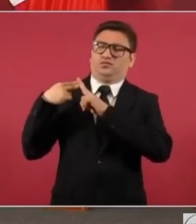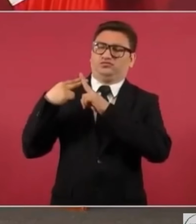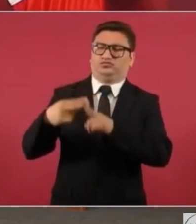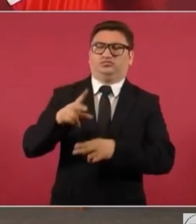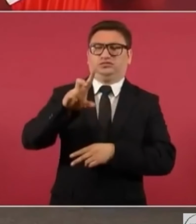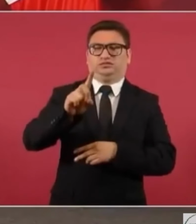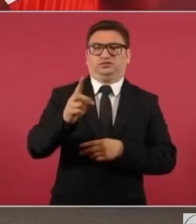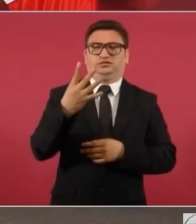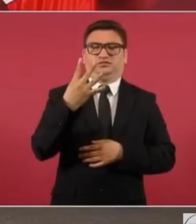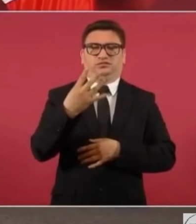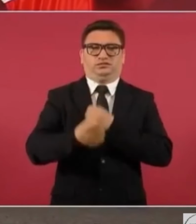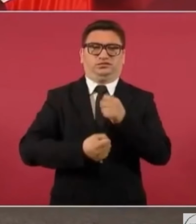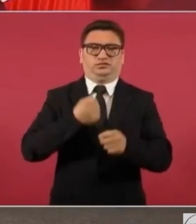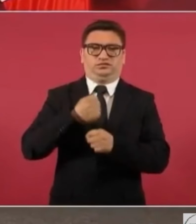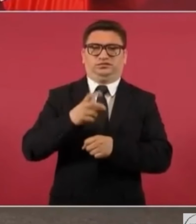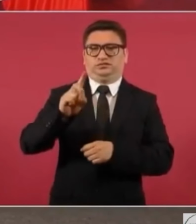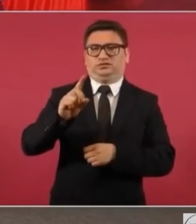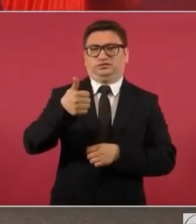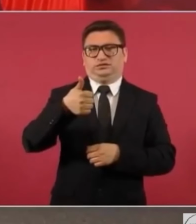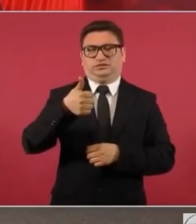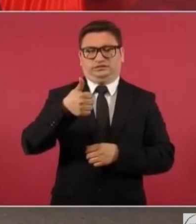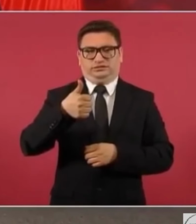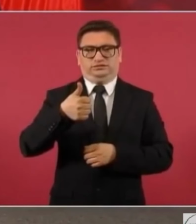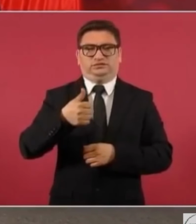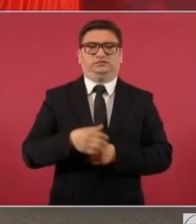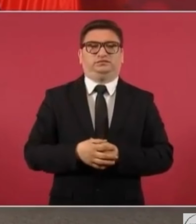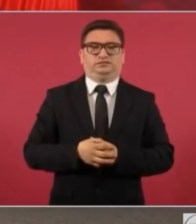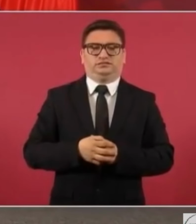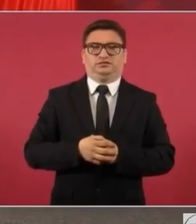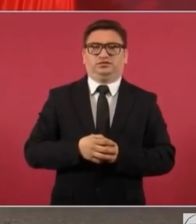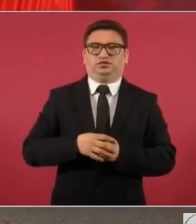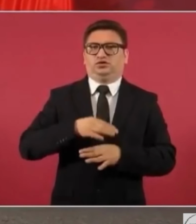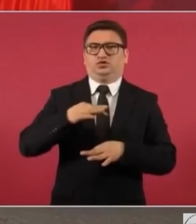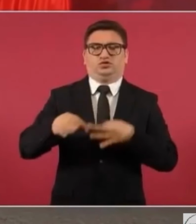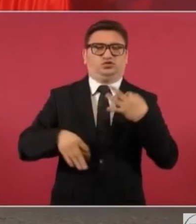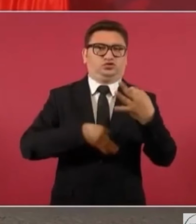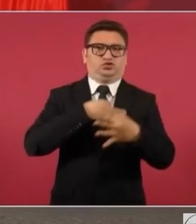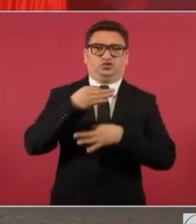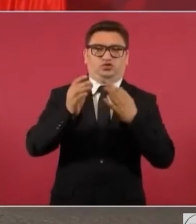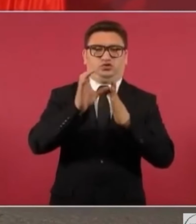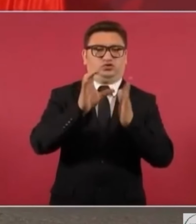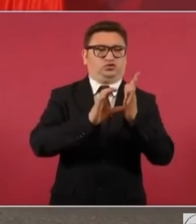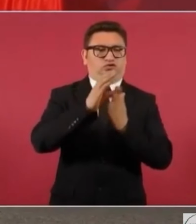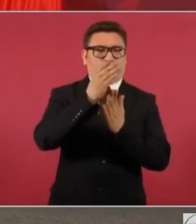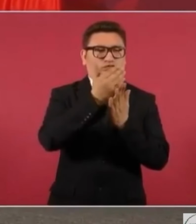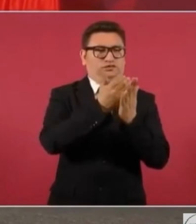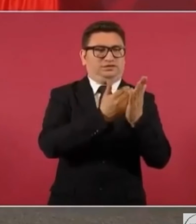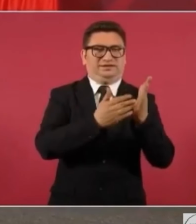años, 36, todas las modificaciones de la Constitución